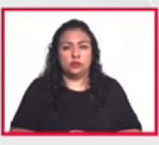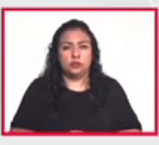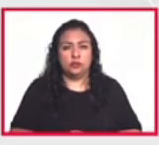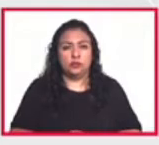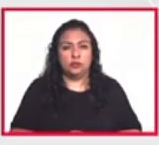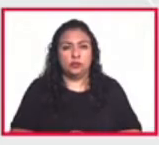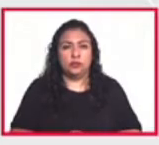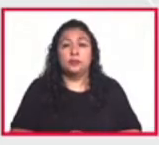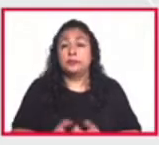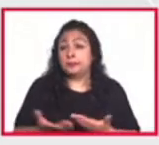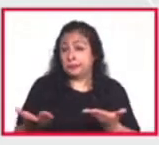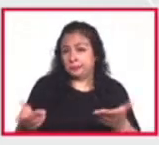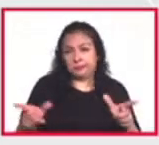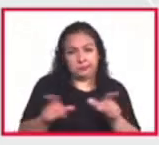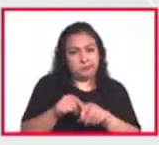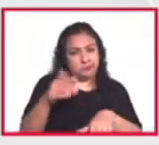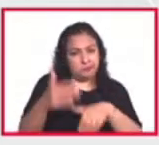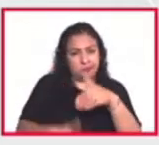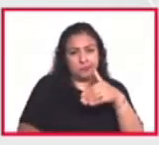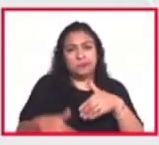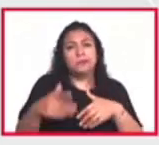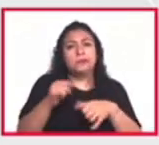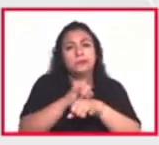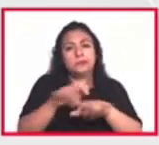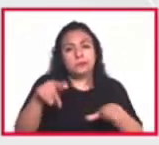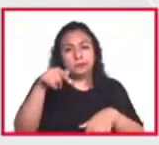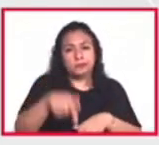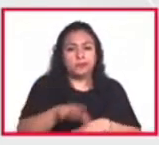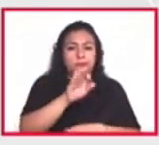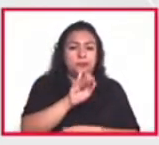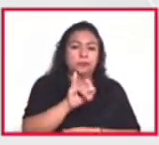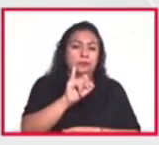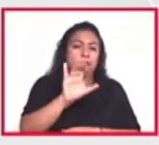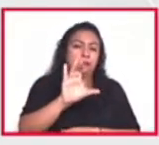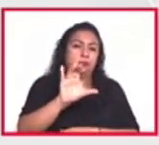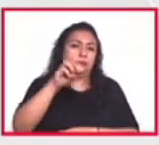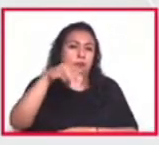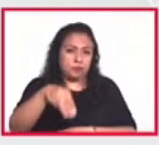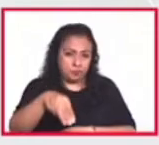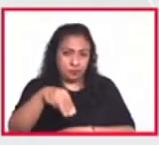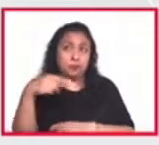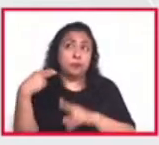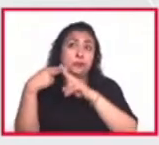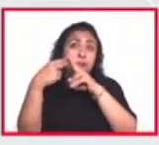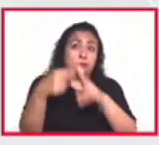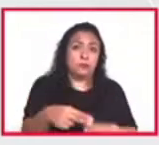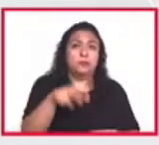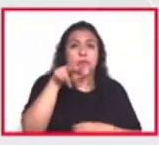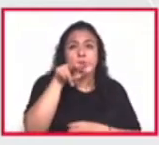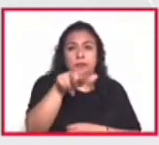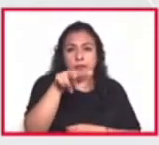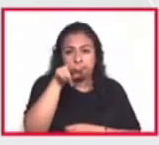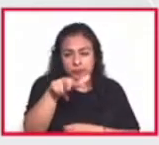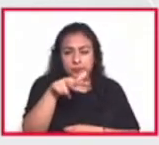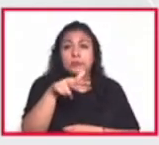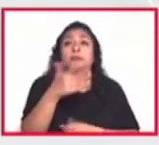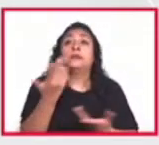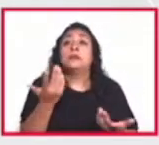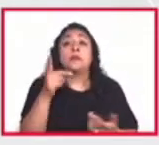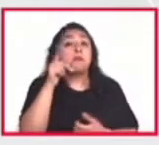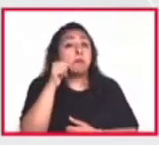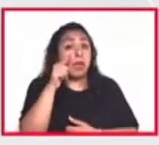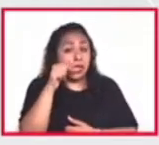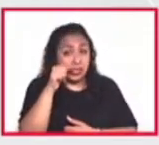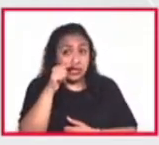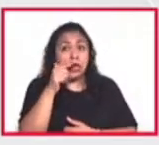De esta manera llegamos al final de nuestro reporte desde el Festival Internacional de Cine de Morelia en su 18ª ocasión. Julio, el día de mañana, es